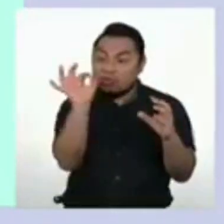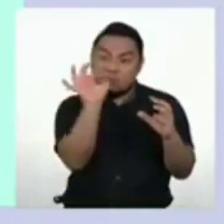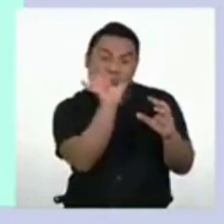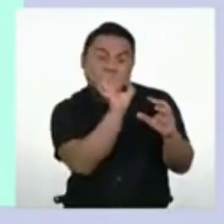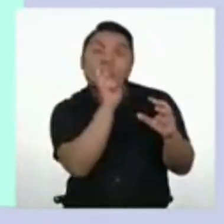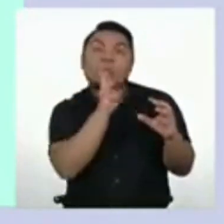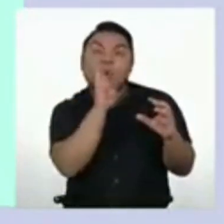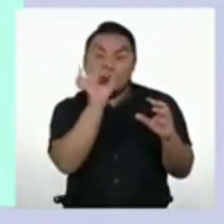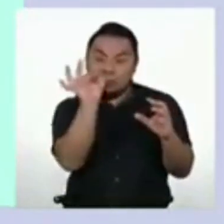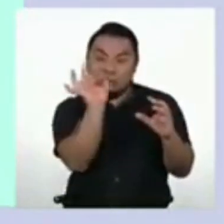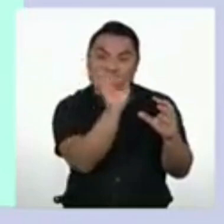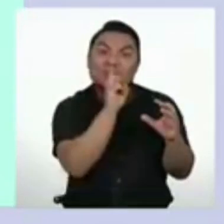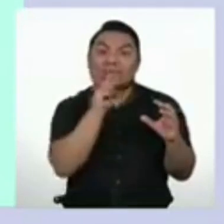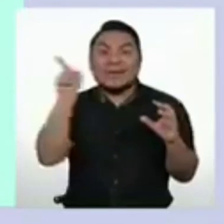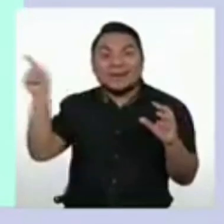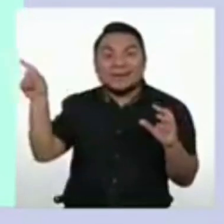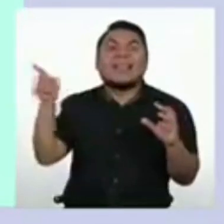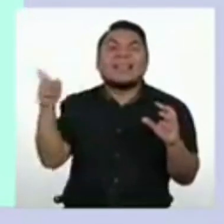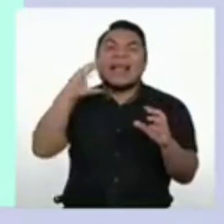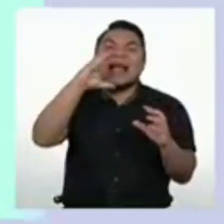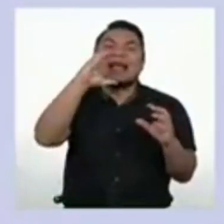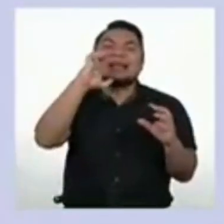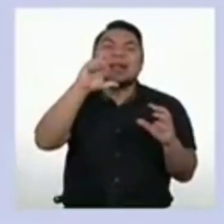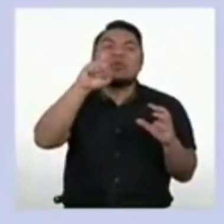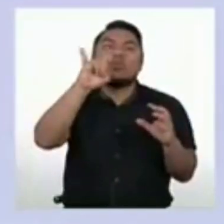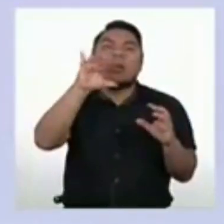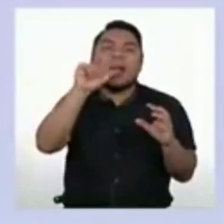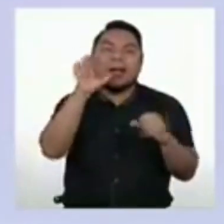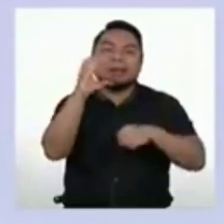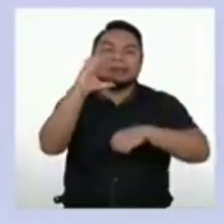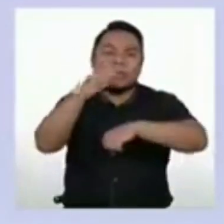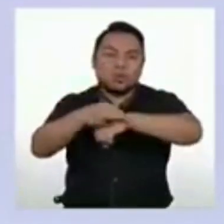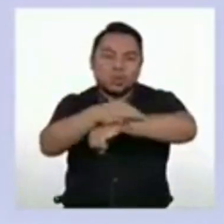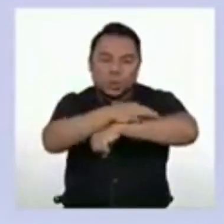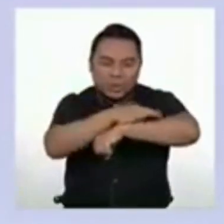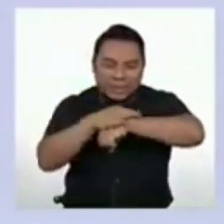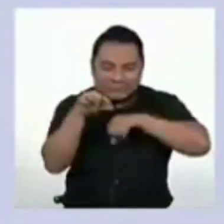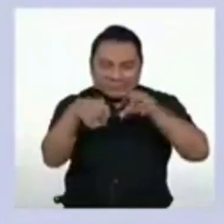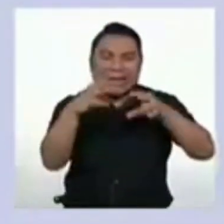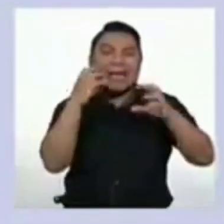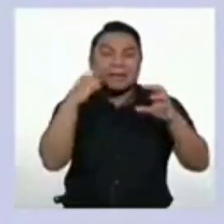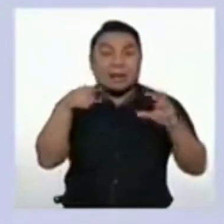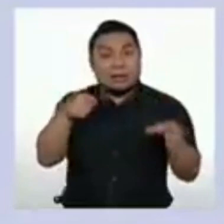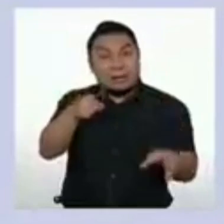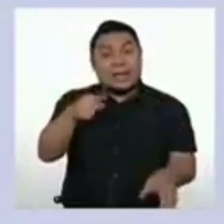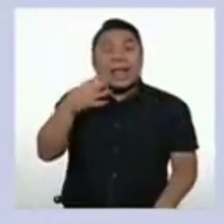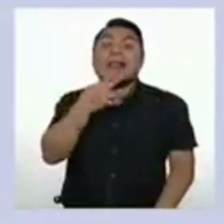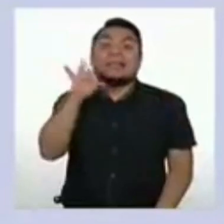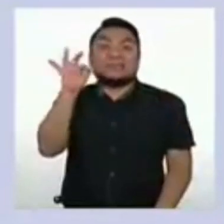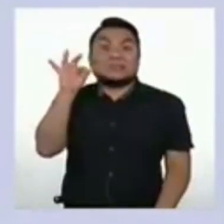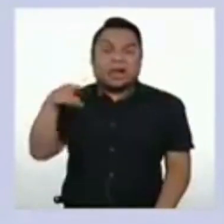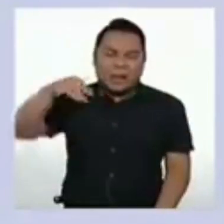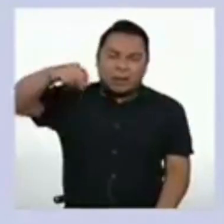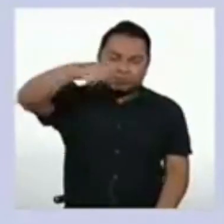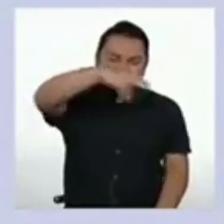de color rojo que observamos son las células de la carne. Cuando ponemos mucha sal a la carne, las células de la